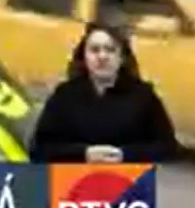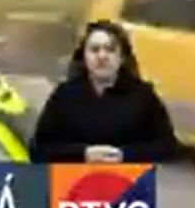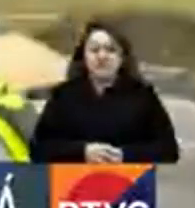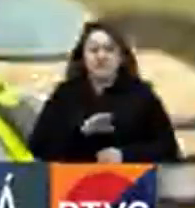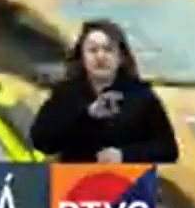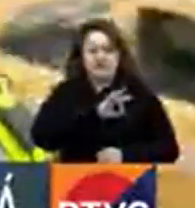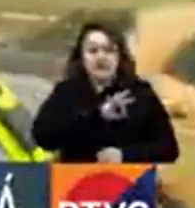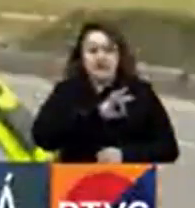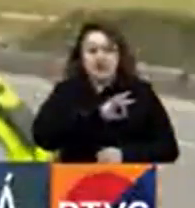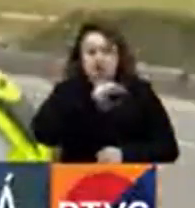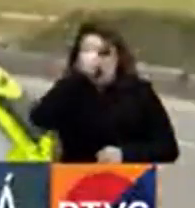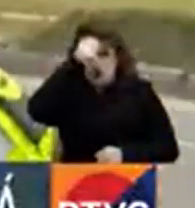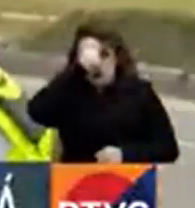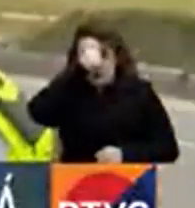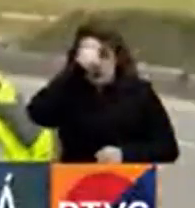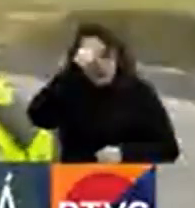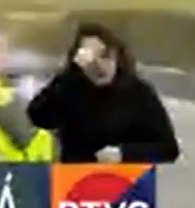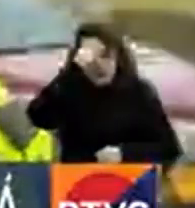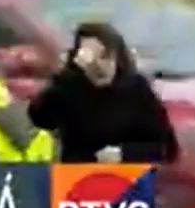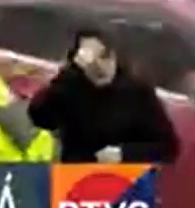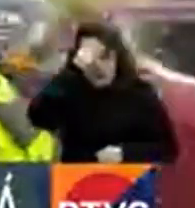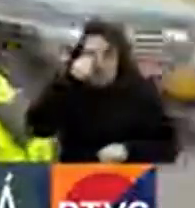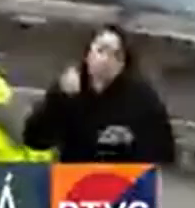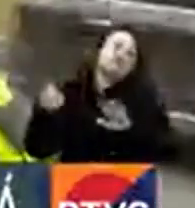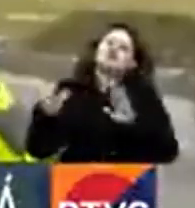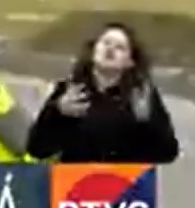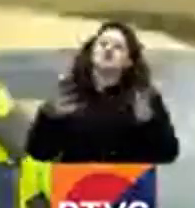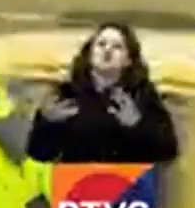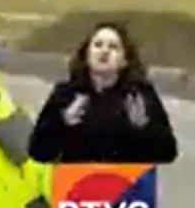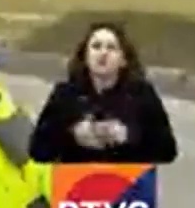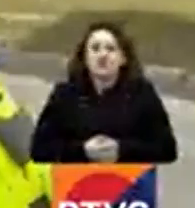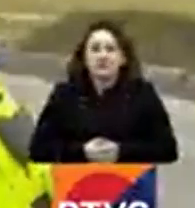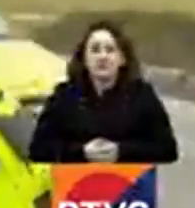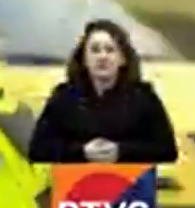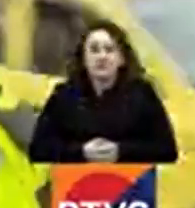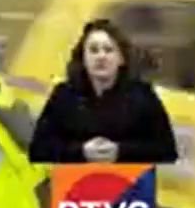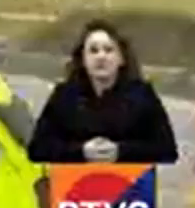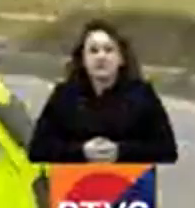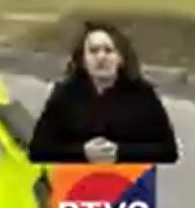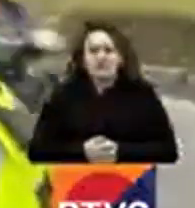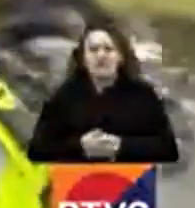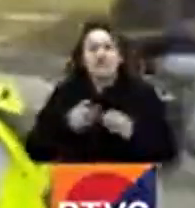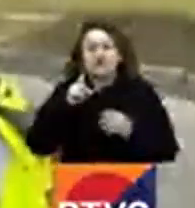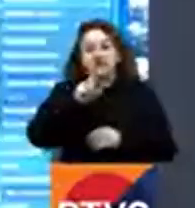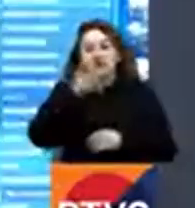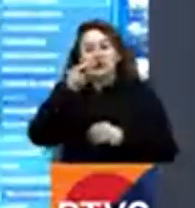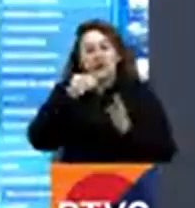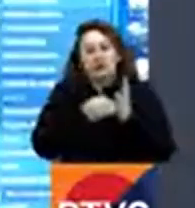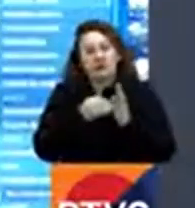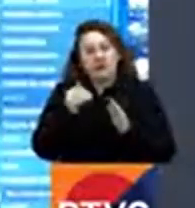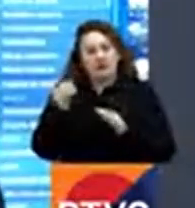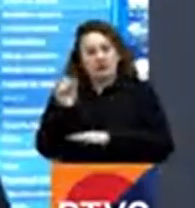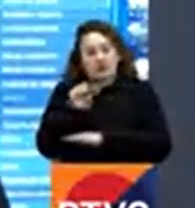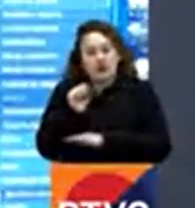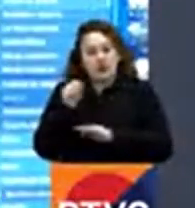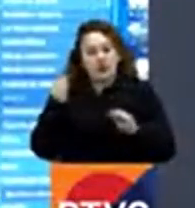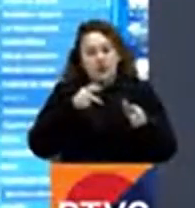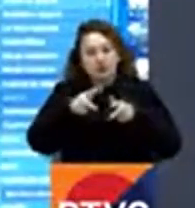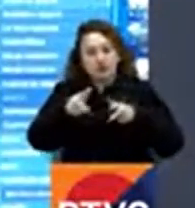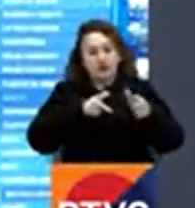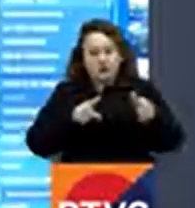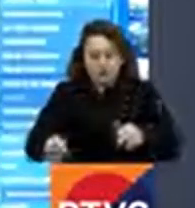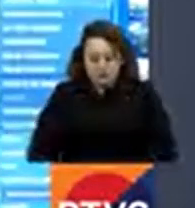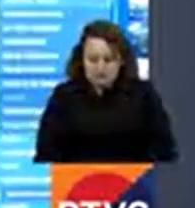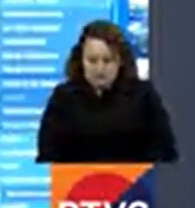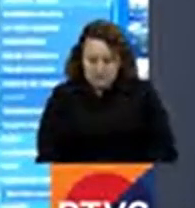y domingo han ingresado en promedio 120.000 vehículos por los diferentes corredores. Vamos ahora al Centro